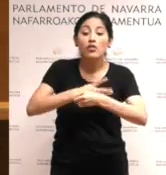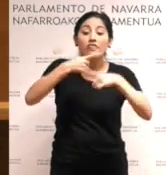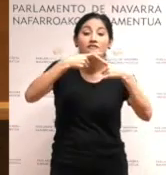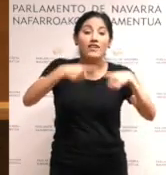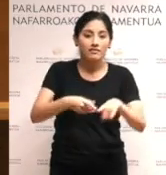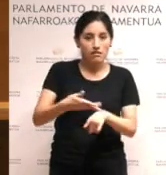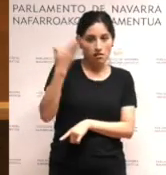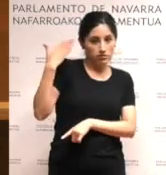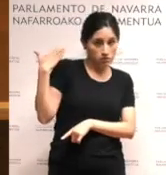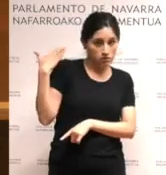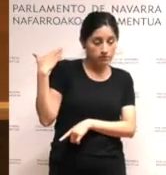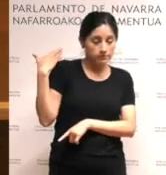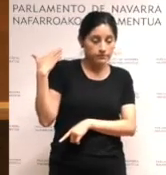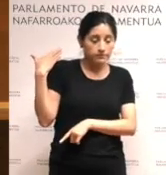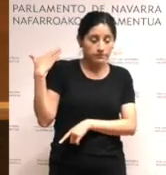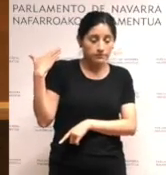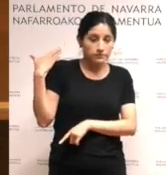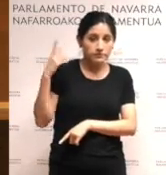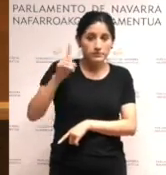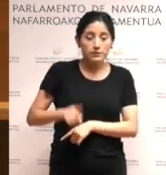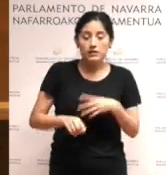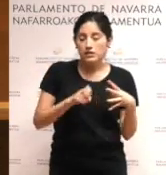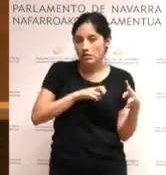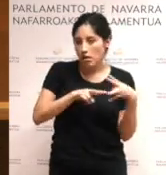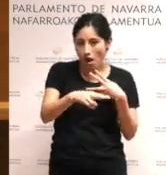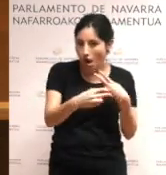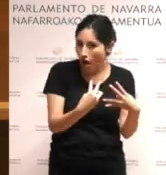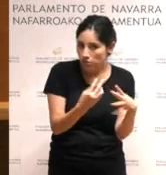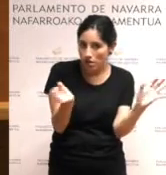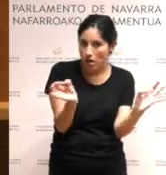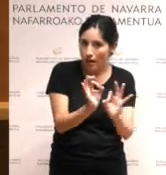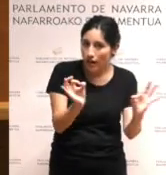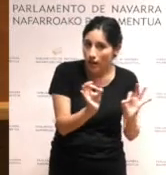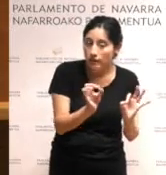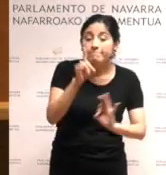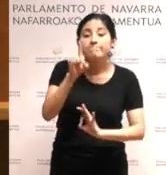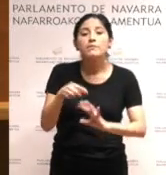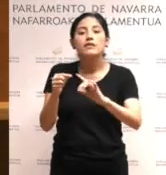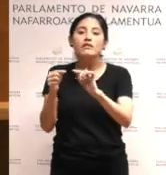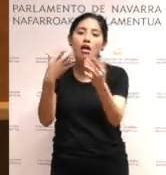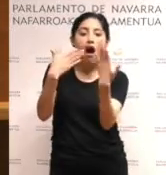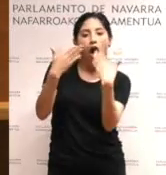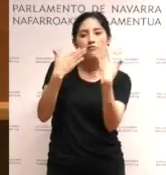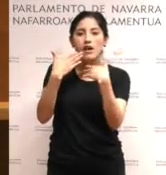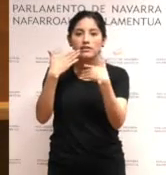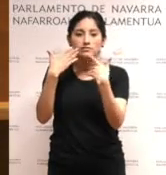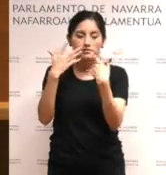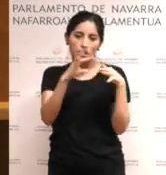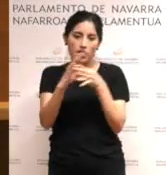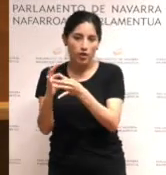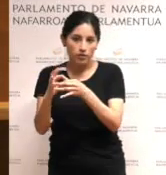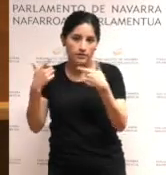llena de poca información, nula transparencia y, por supuesto, de absoluta falta de diálogo en el ámbito educativo, tal y